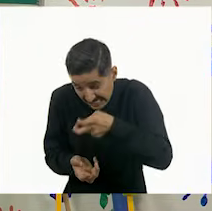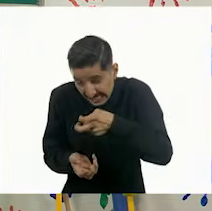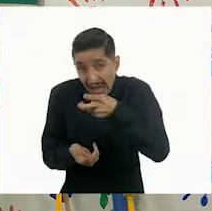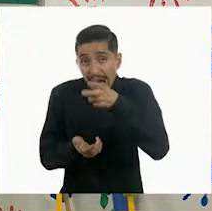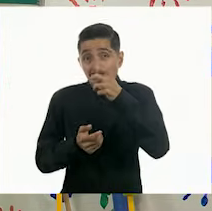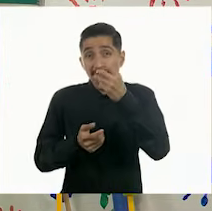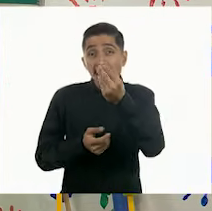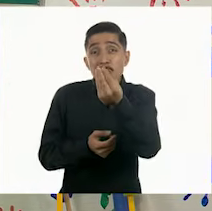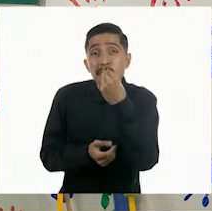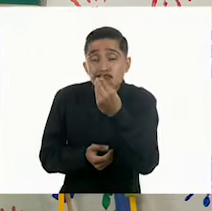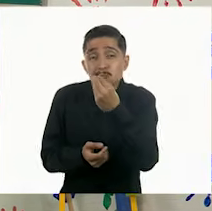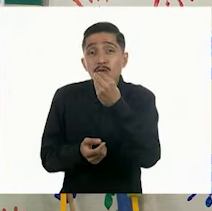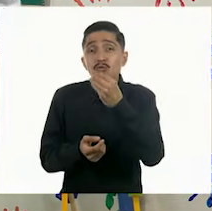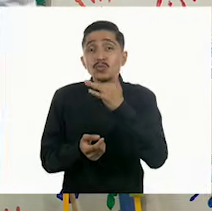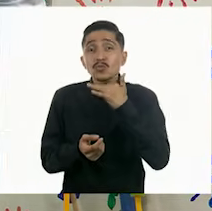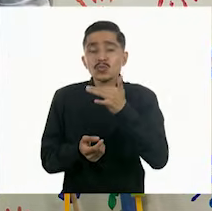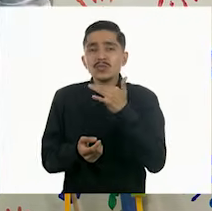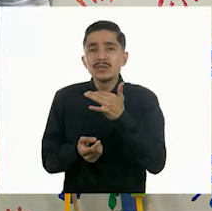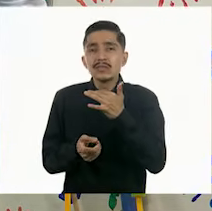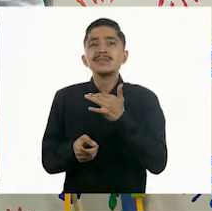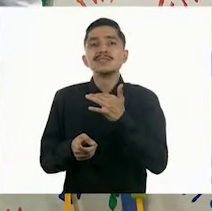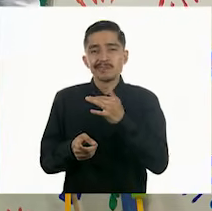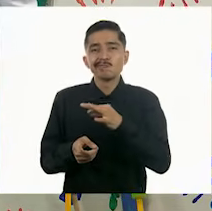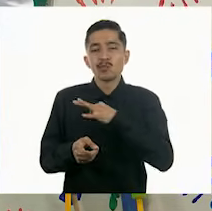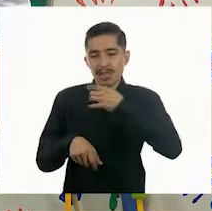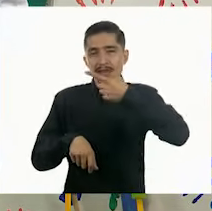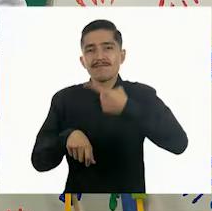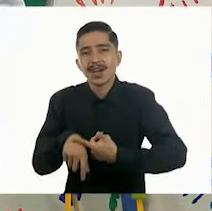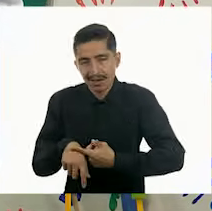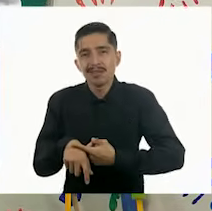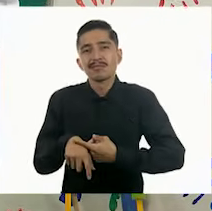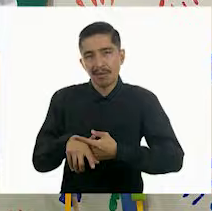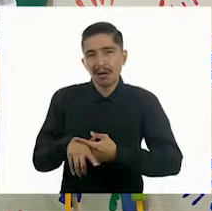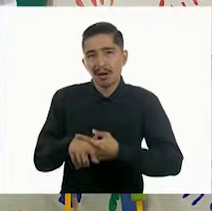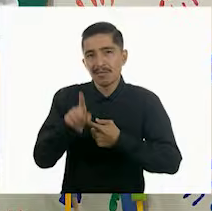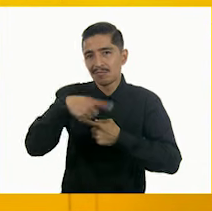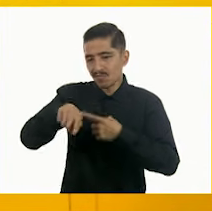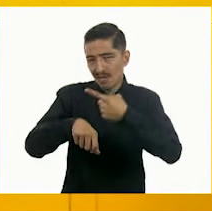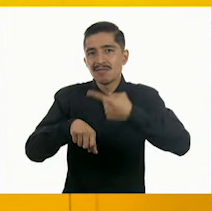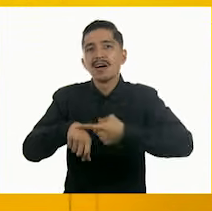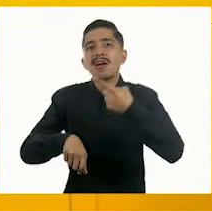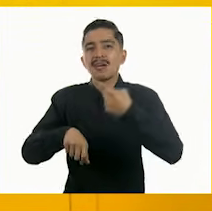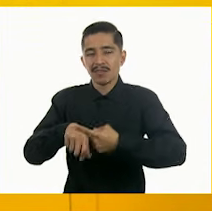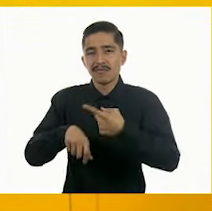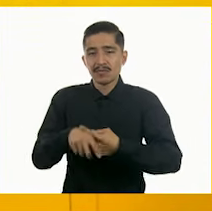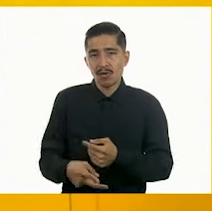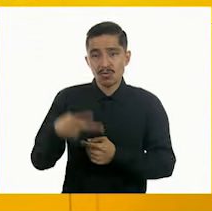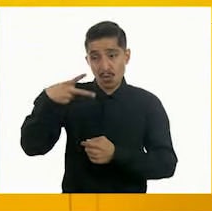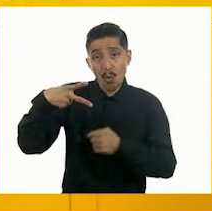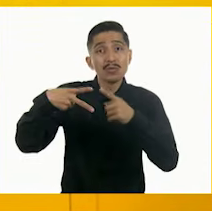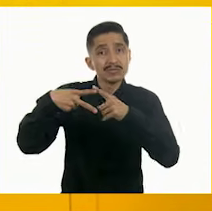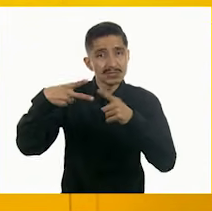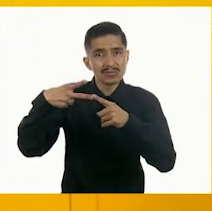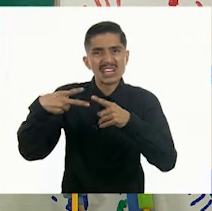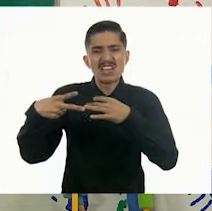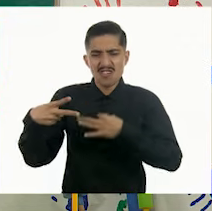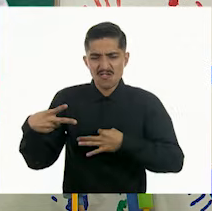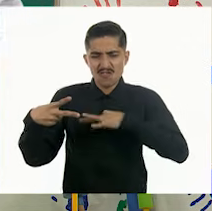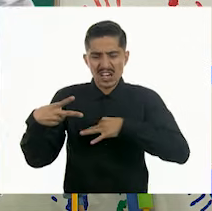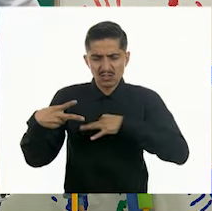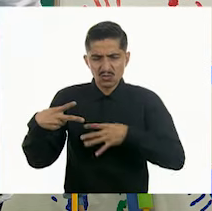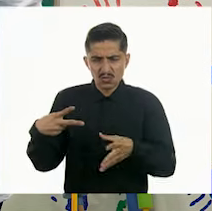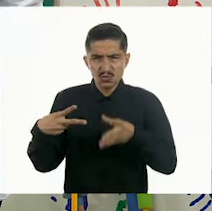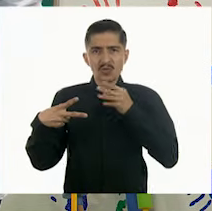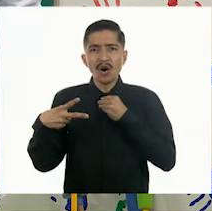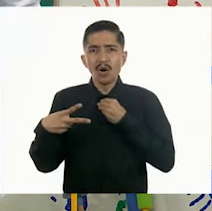nos pueden dar enfermedades transmitidas por alimentos. Las enfermedades se dan en dos tipos, por infección y